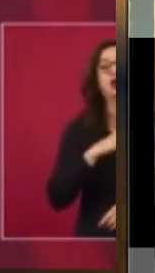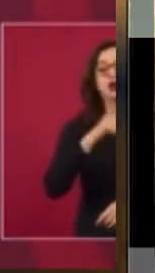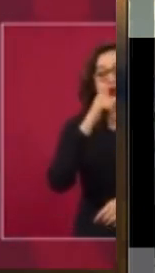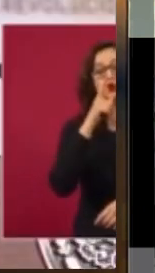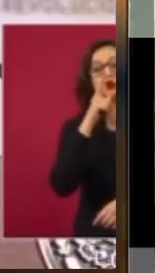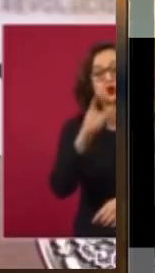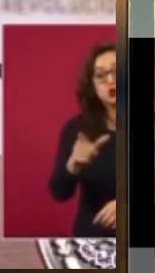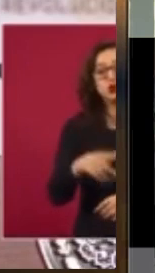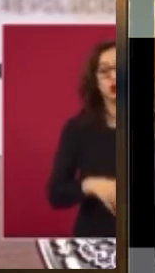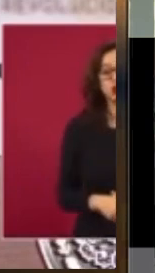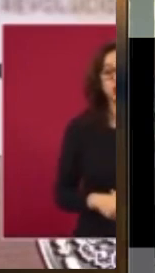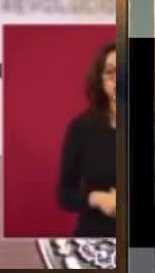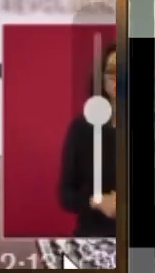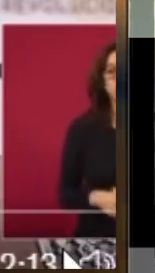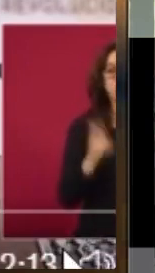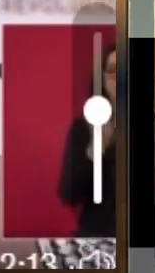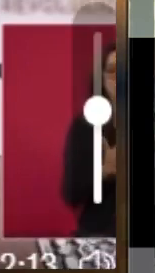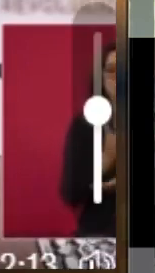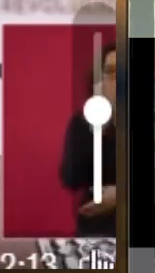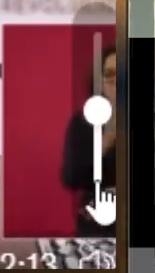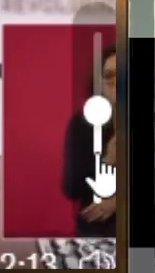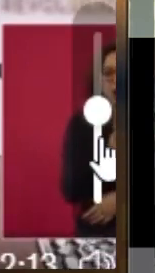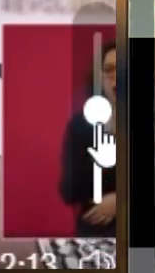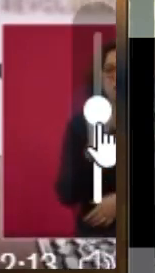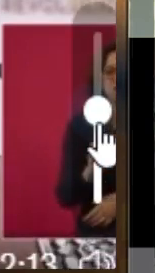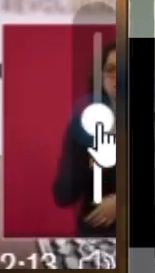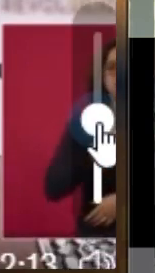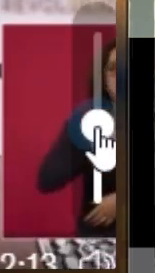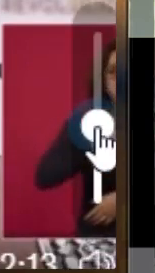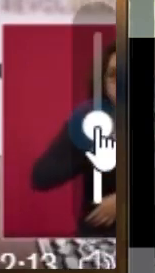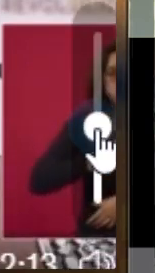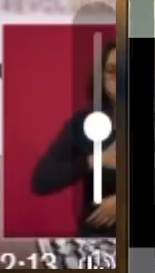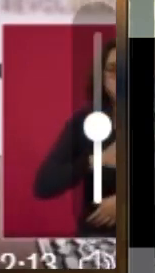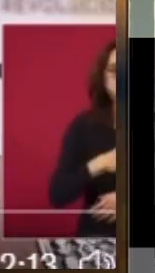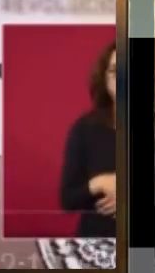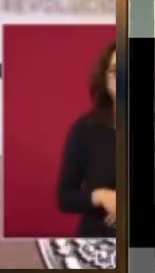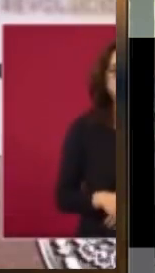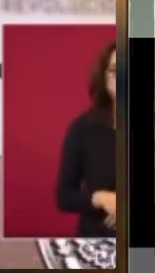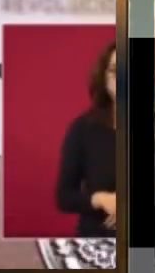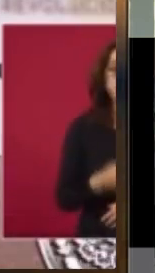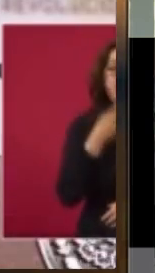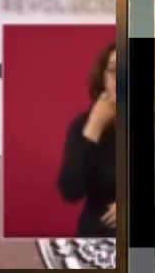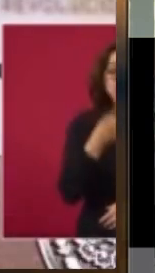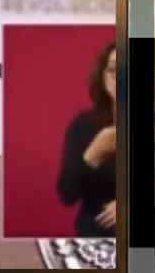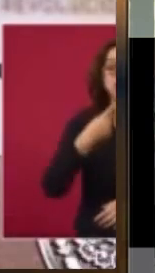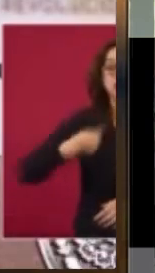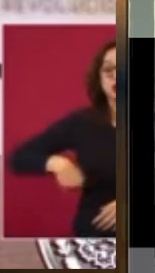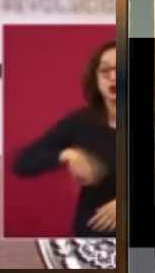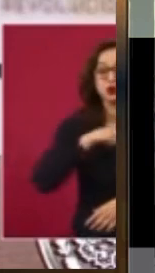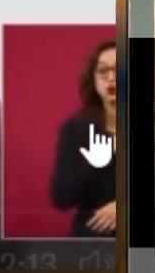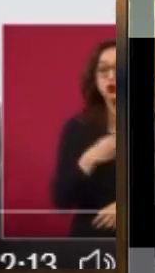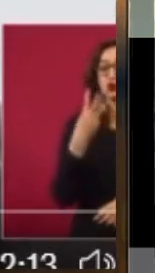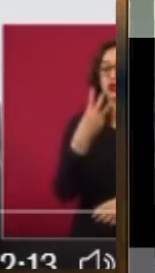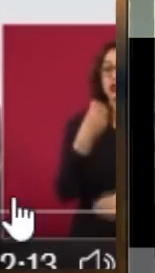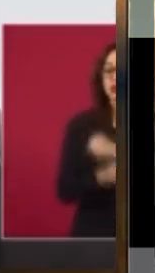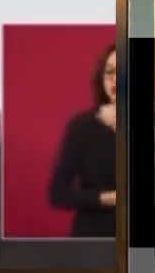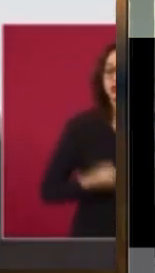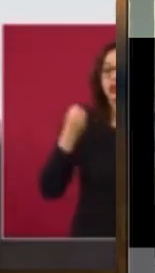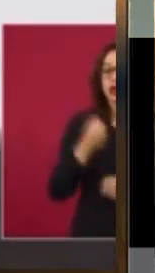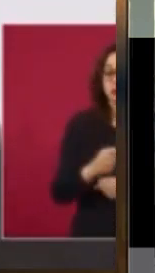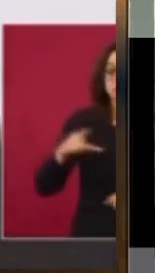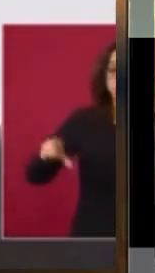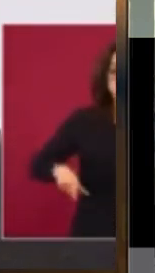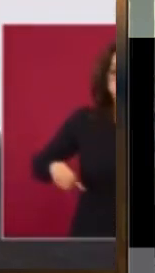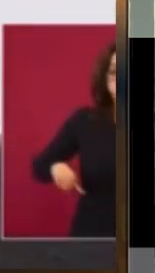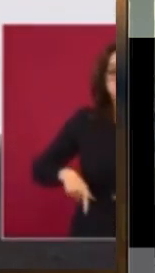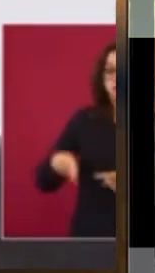Y lo que pagan es justo. Y nosotros llevamos más de 3 años y estamos cumpliendo el compromiso de no